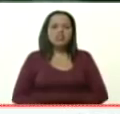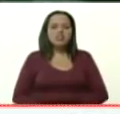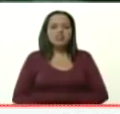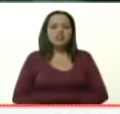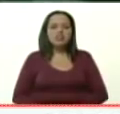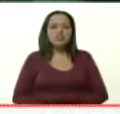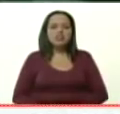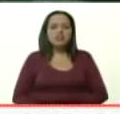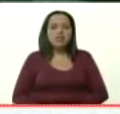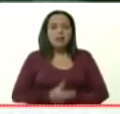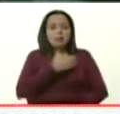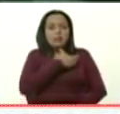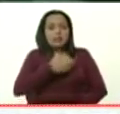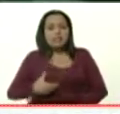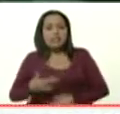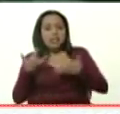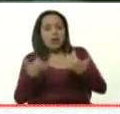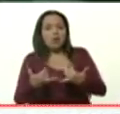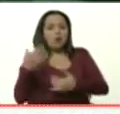Iván Duque ha demostrado